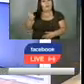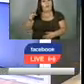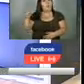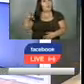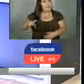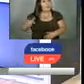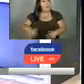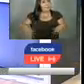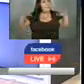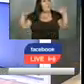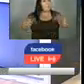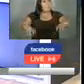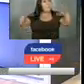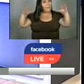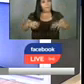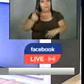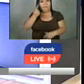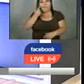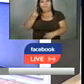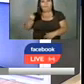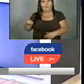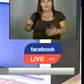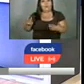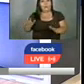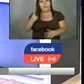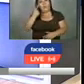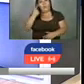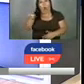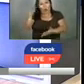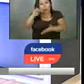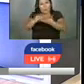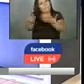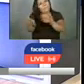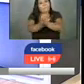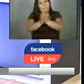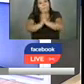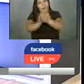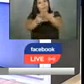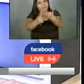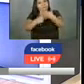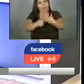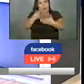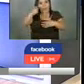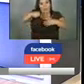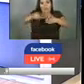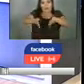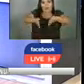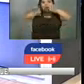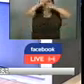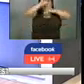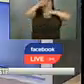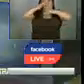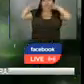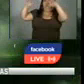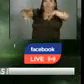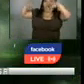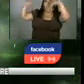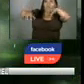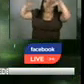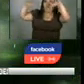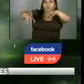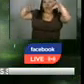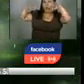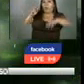presencia ante mucha lluvia. Incluso lo veíamos, si nos pudieran regalar nuevamente la imagen, aquí afuera del edificio Bicentenario, la cantidad de lluvia que se puede